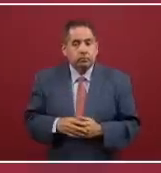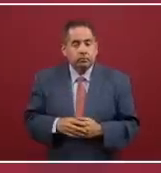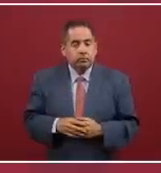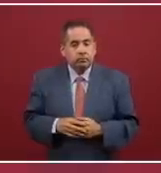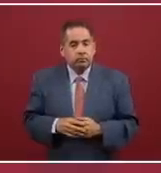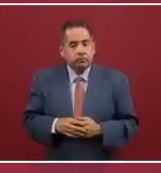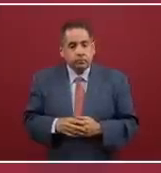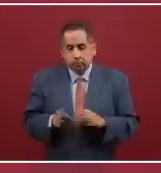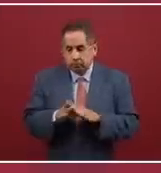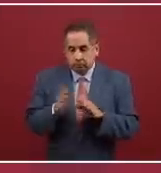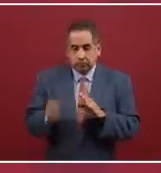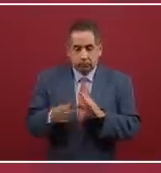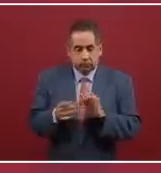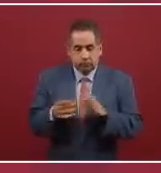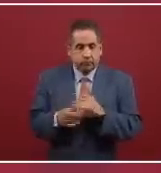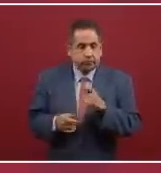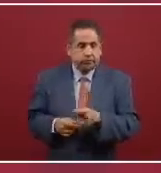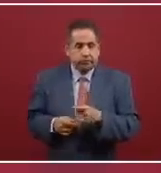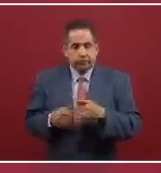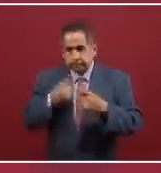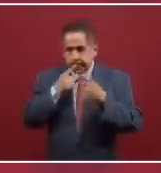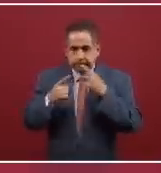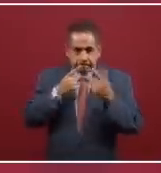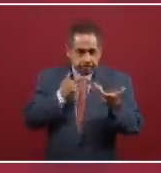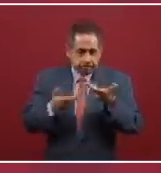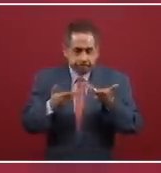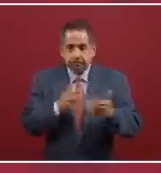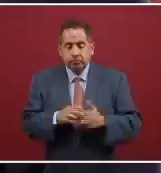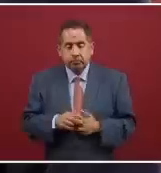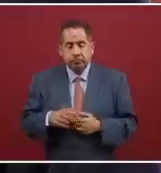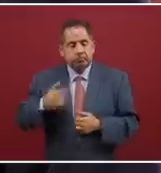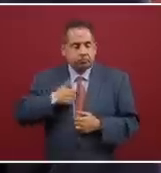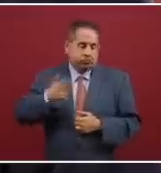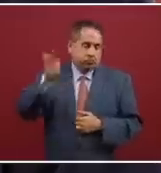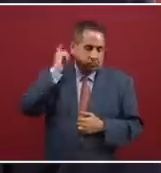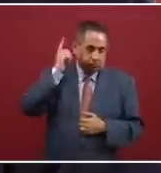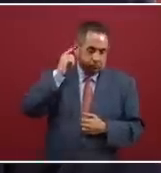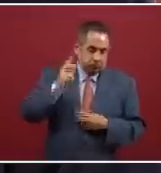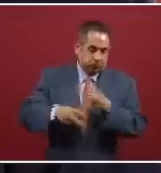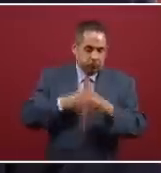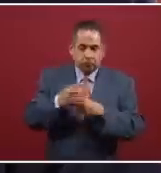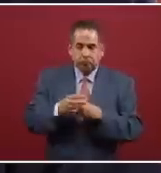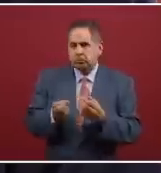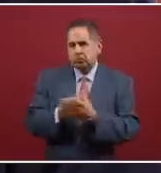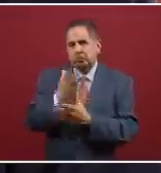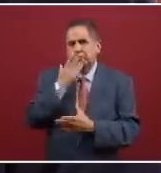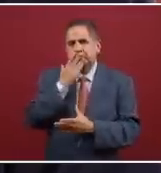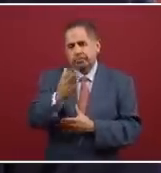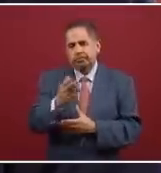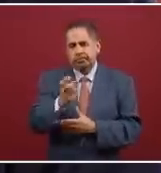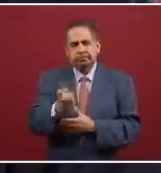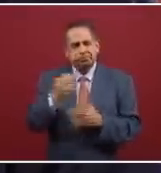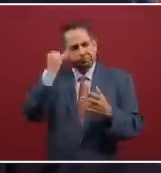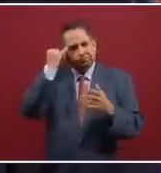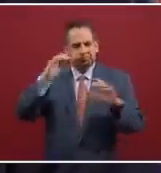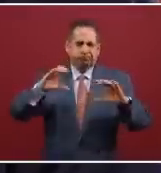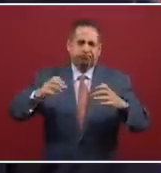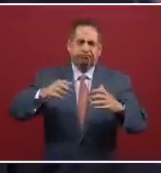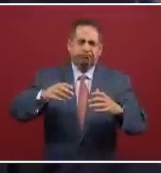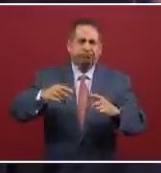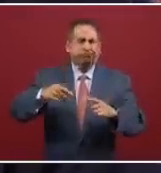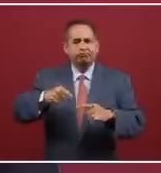en debate y yo espero que nos funcione esta estrategia